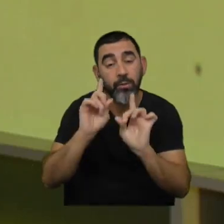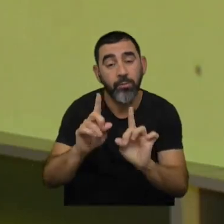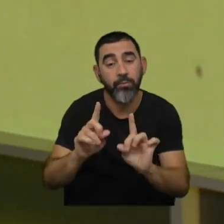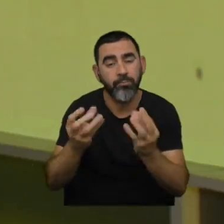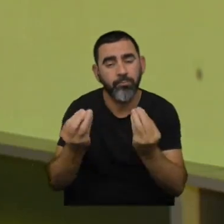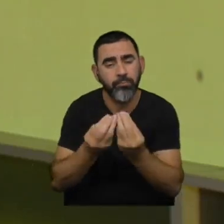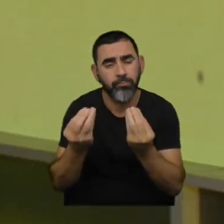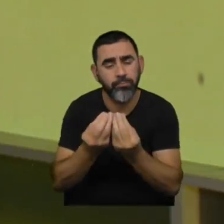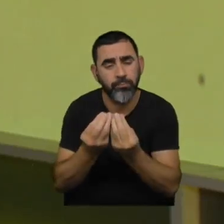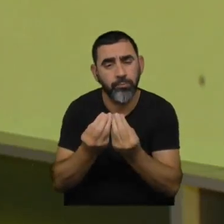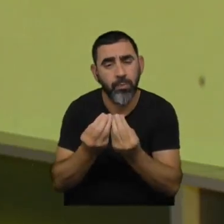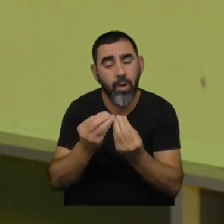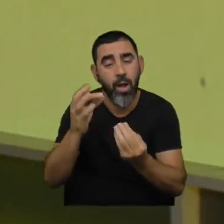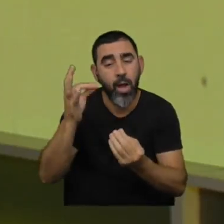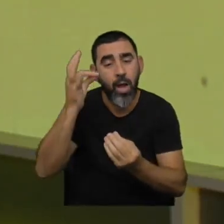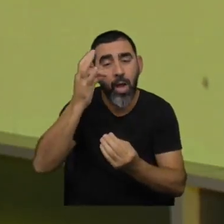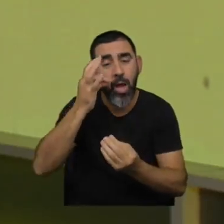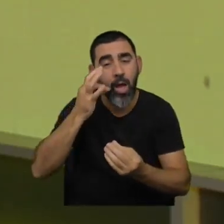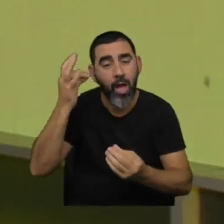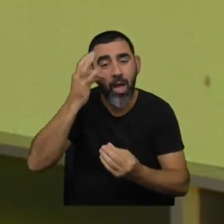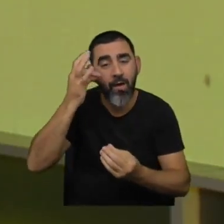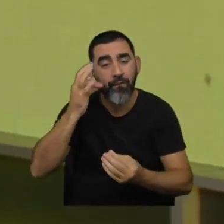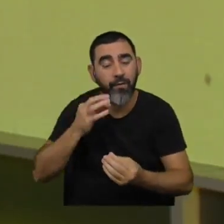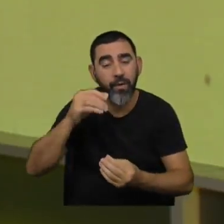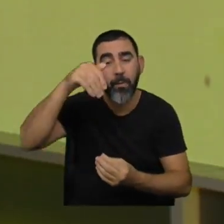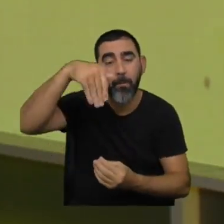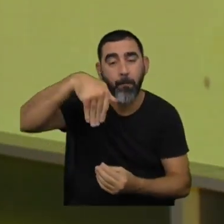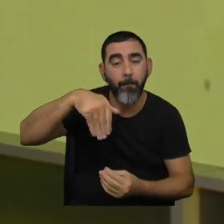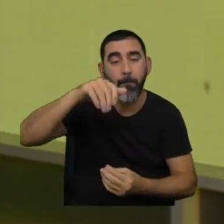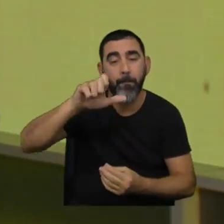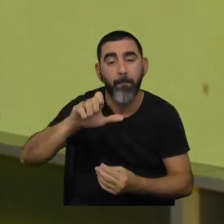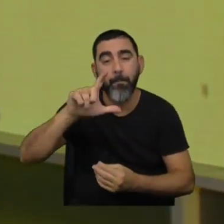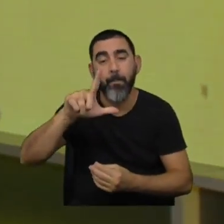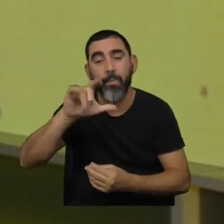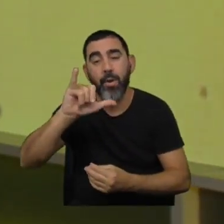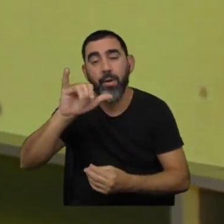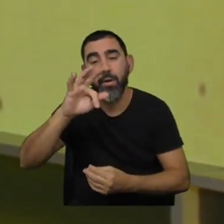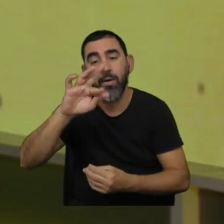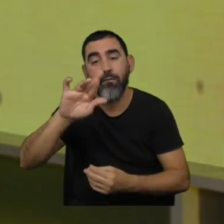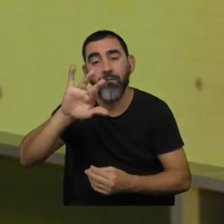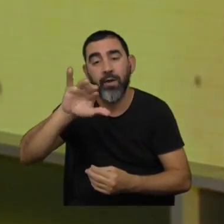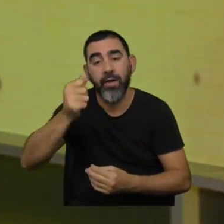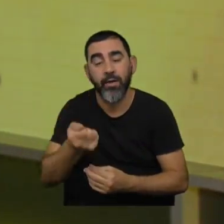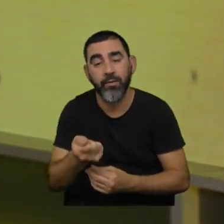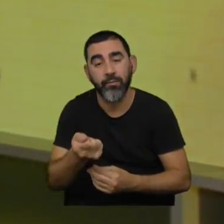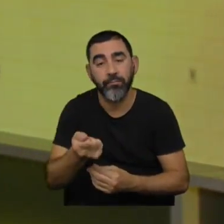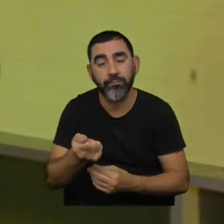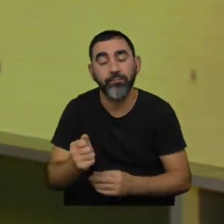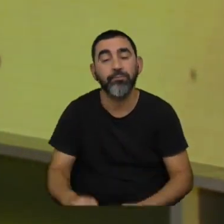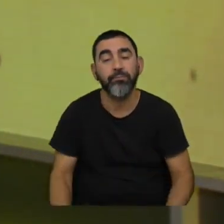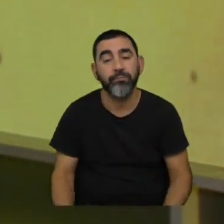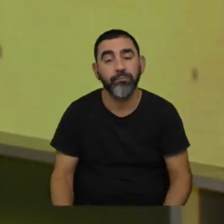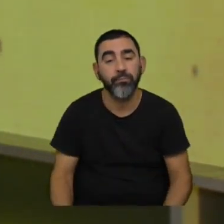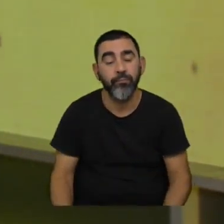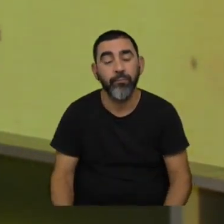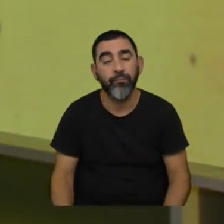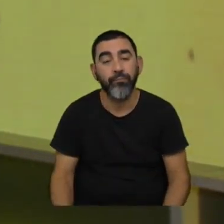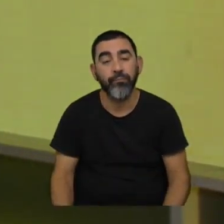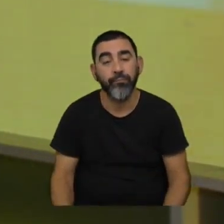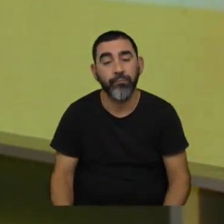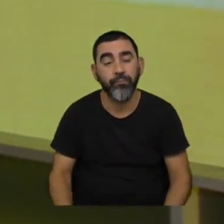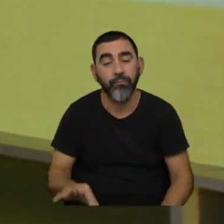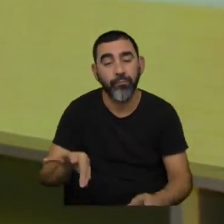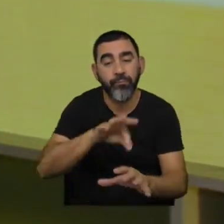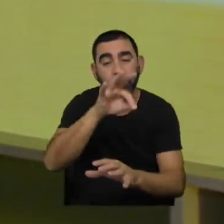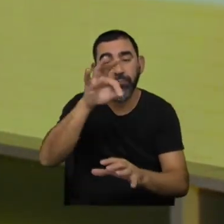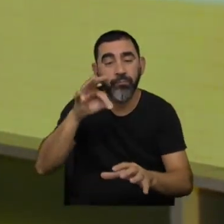enorme presencia de las abejas melíferas, que no son de acá, pero las queremos como si fueran nuestras. Entonces vamos a hablar de eso, de los polinizadores de